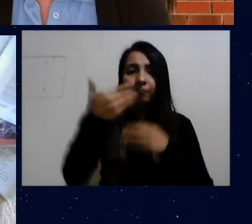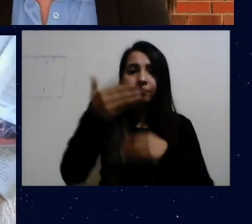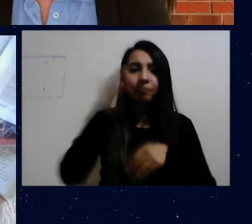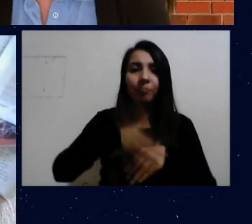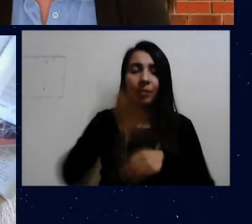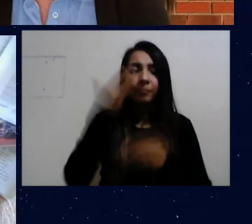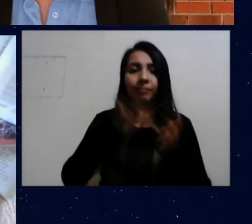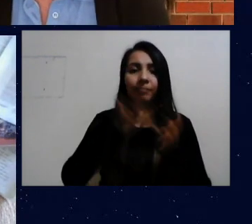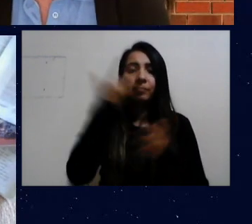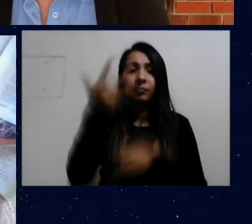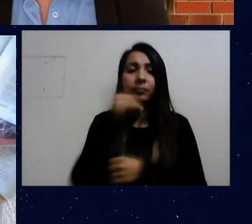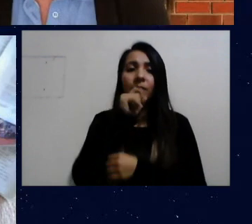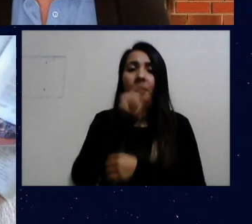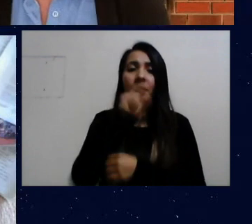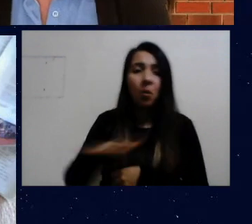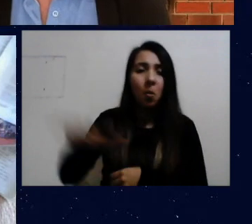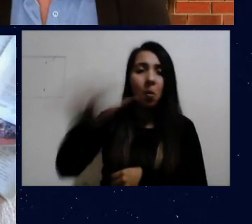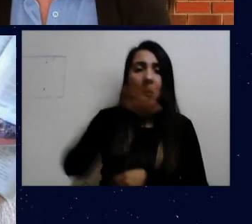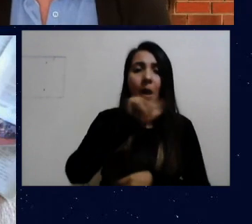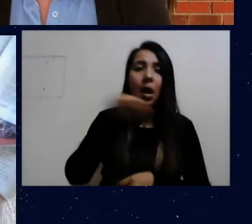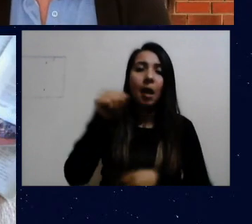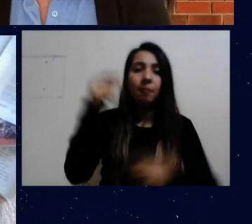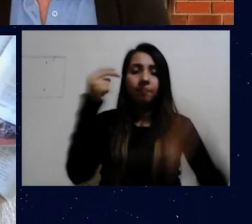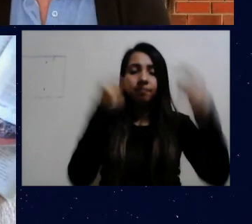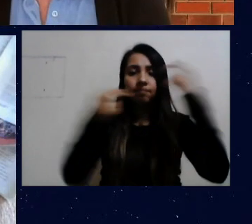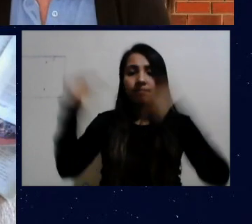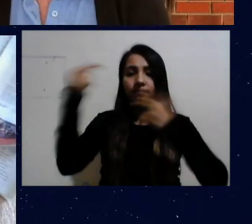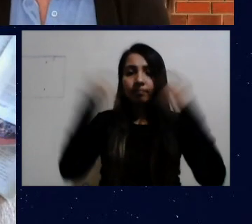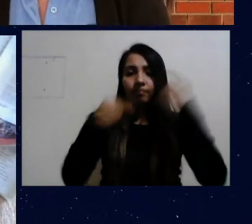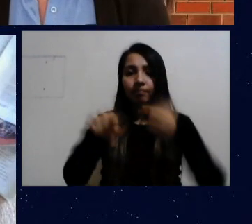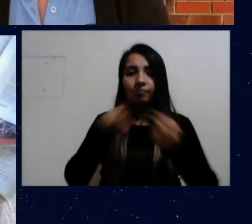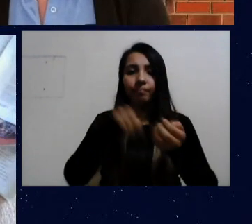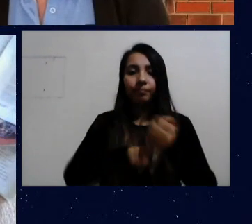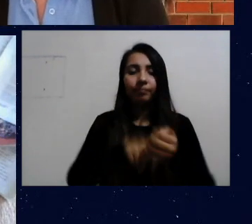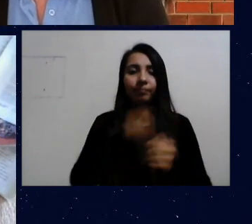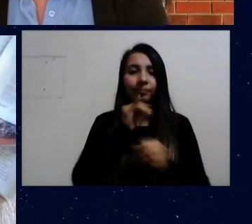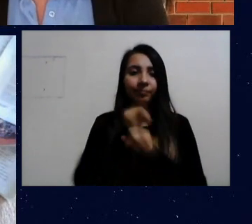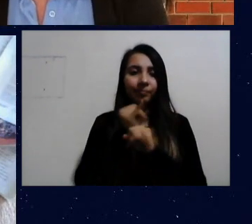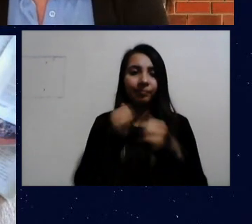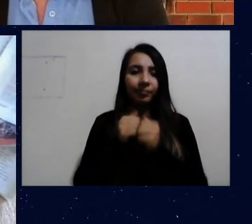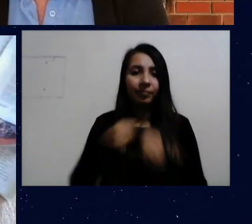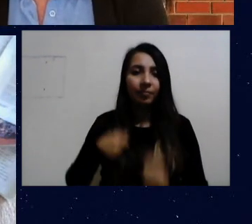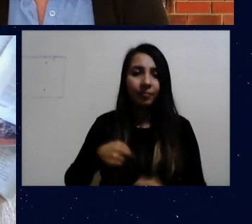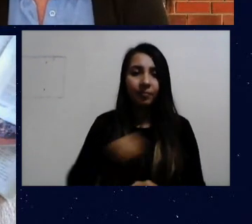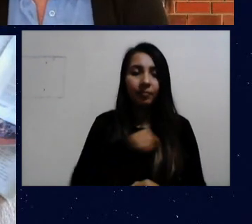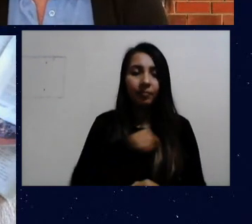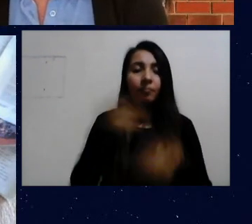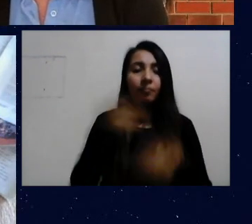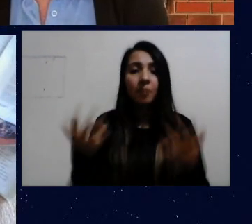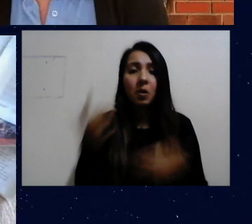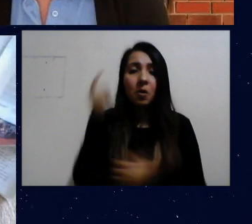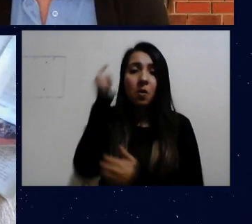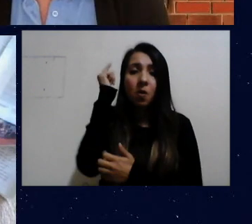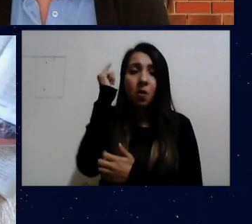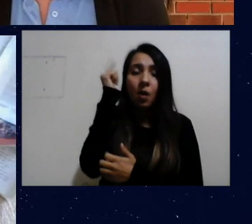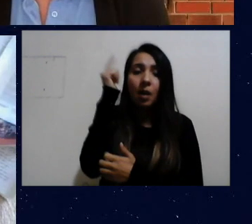aquí conectados con nosotros. Y bueno, esperamos que les haya aportado más nuevo